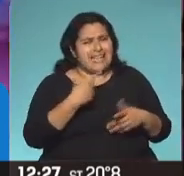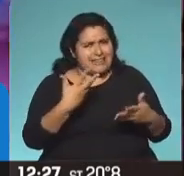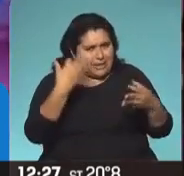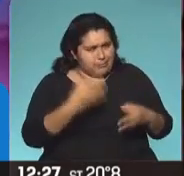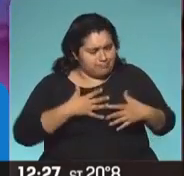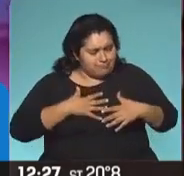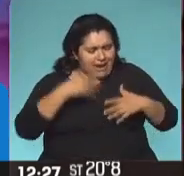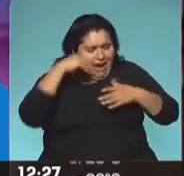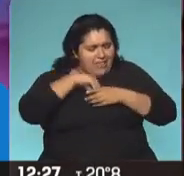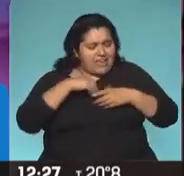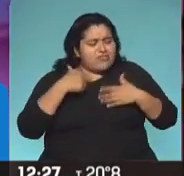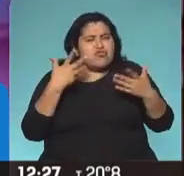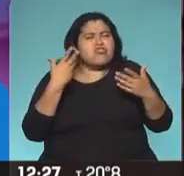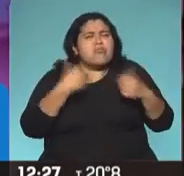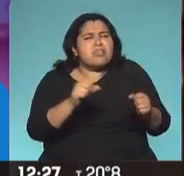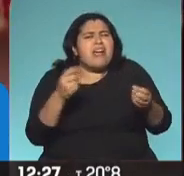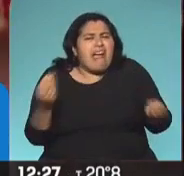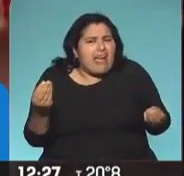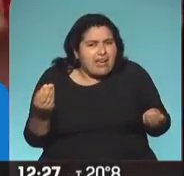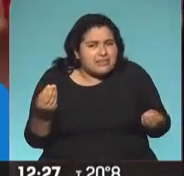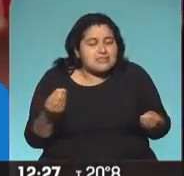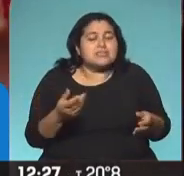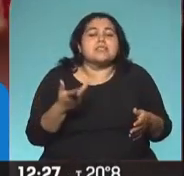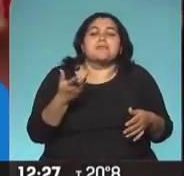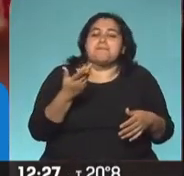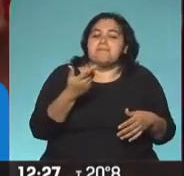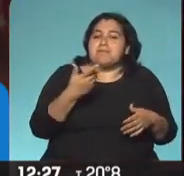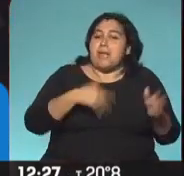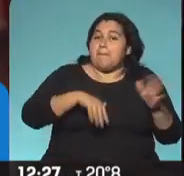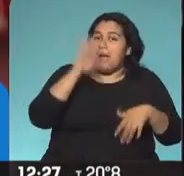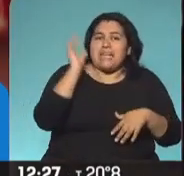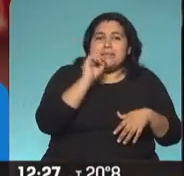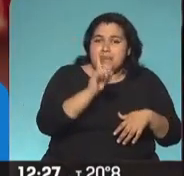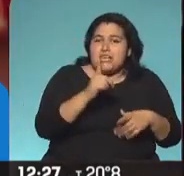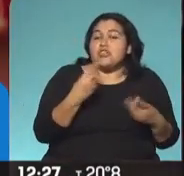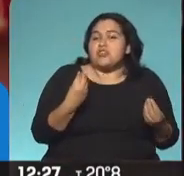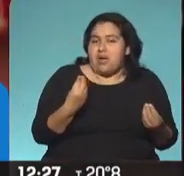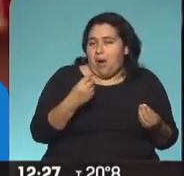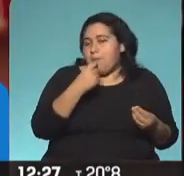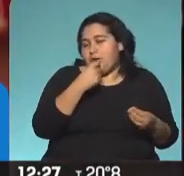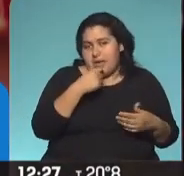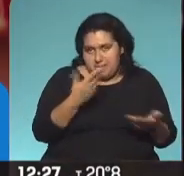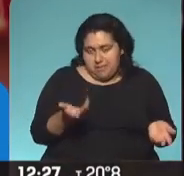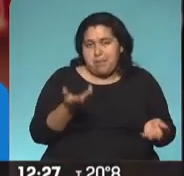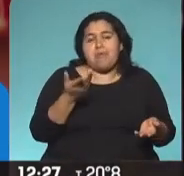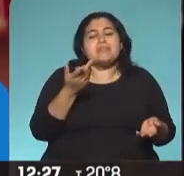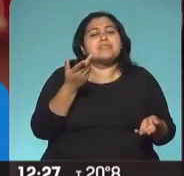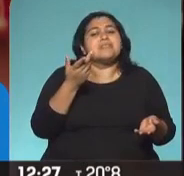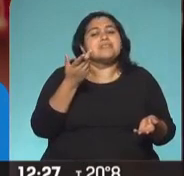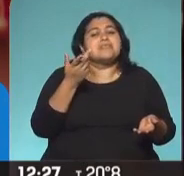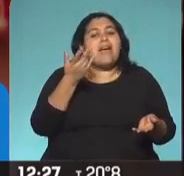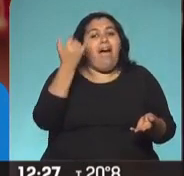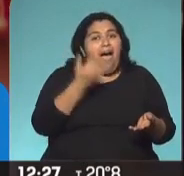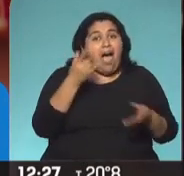hay algún algo para dar para datos que nosotros denominamos factores de riesgo si una persona en primer lugar tiene